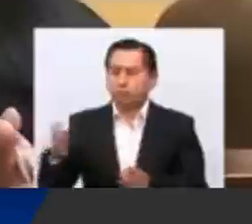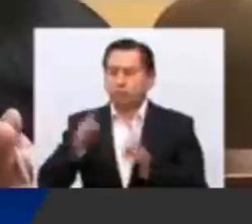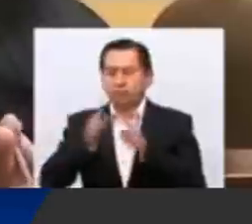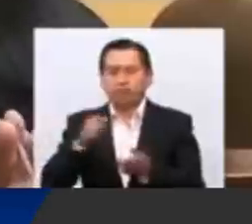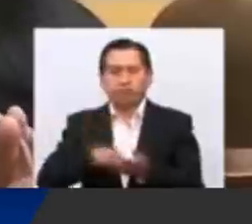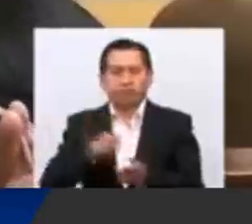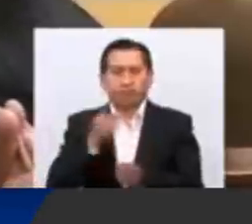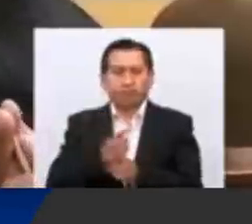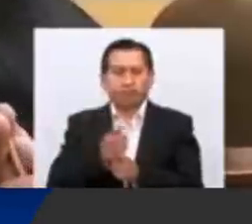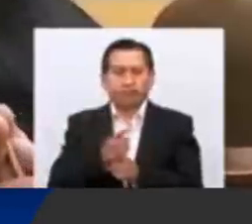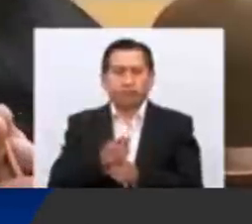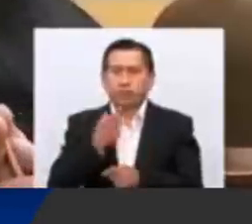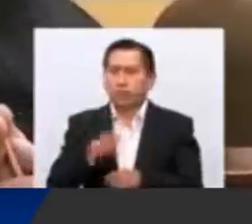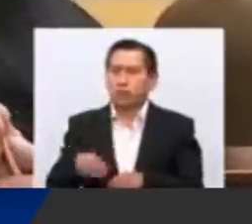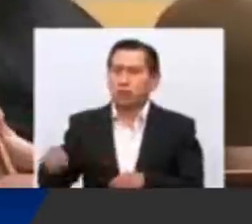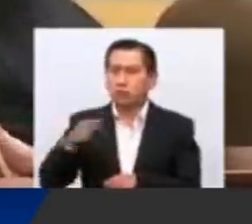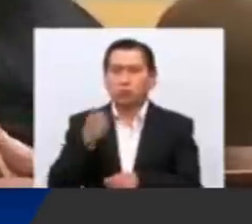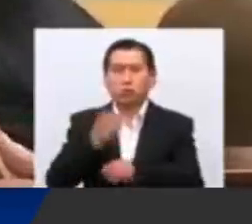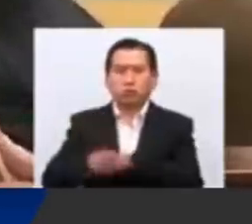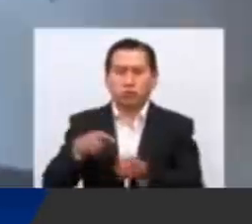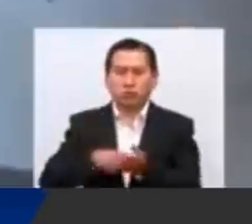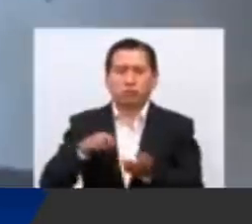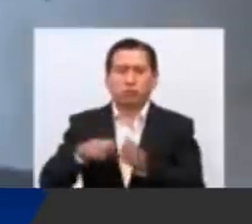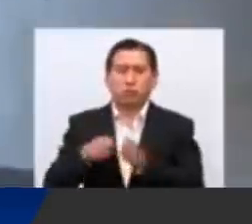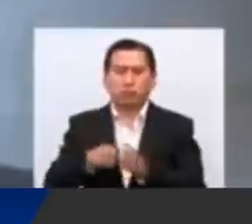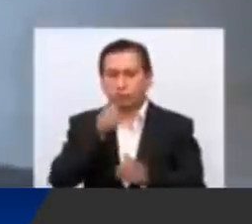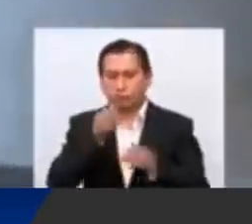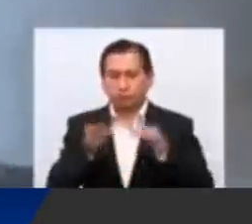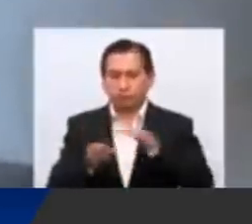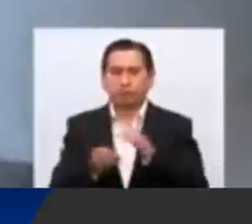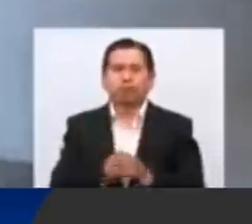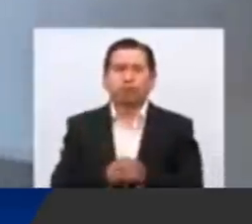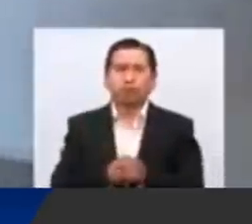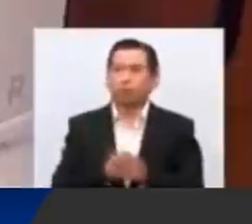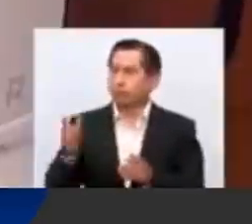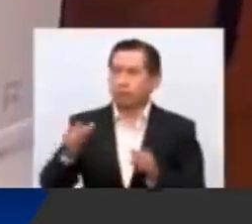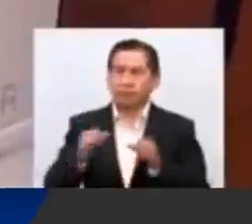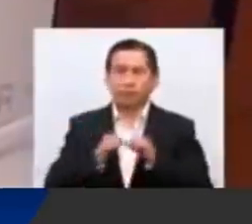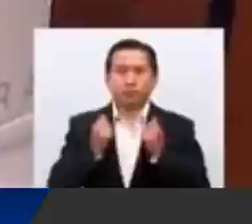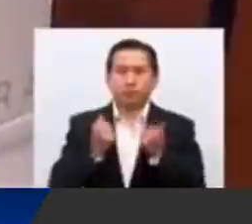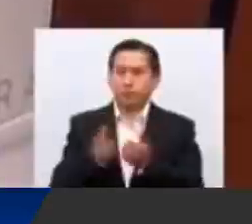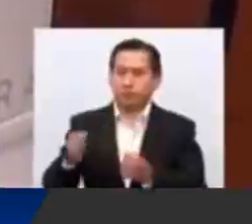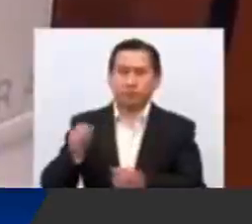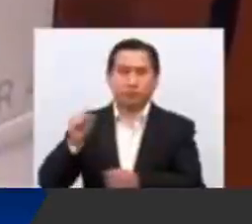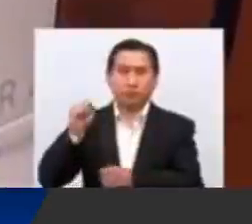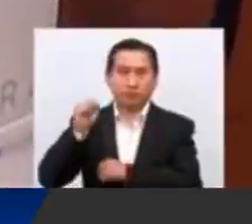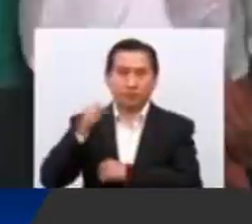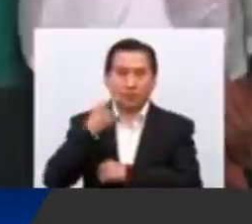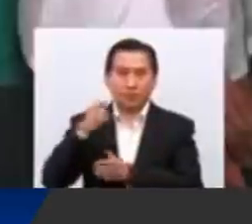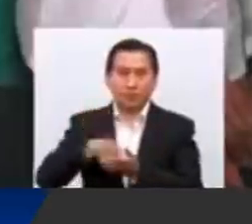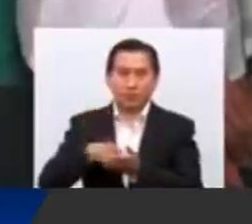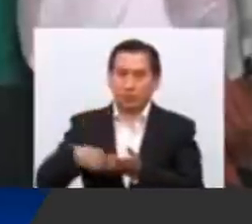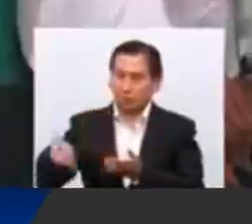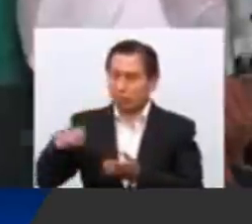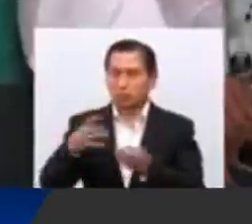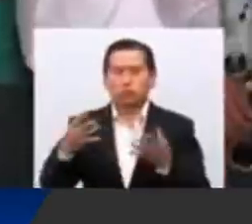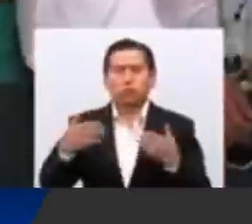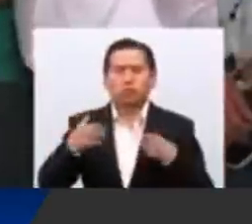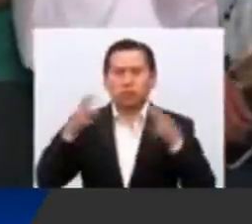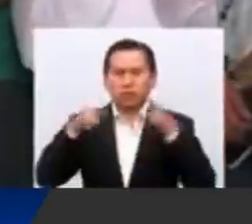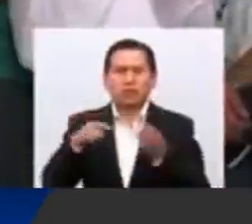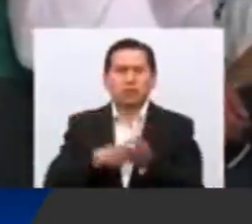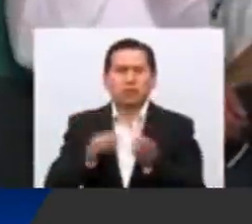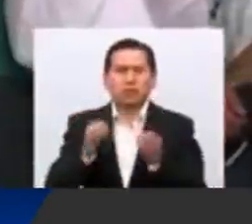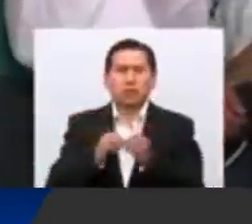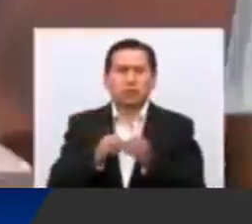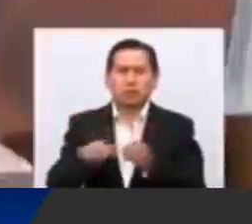veredicto y en este caso a los culpables de tamaña corrupción. Los legisladores del Movimiento al Socialismo manifestaron que existen varios procesos en